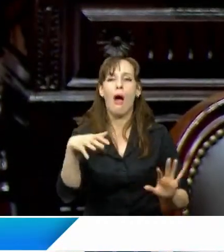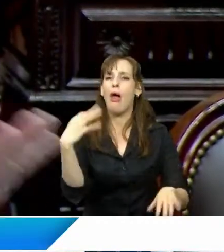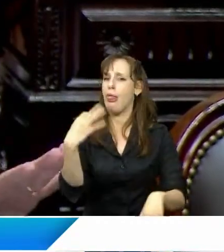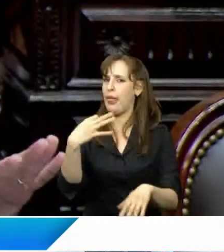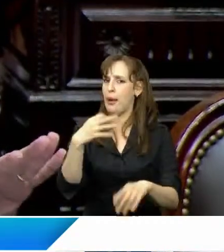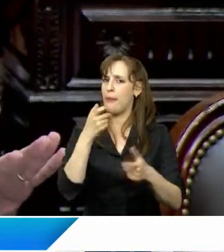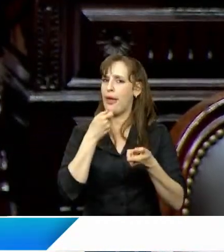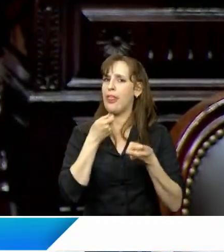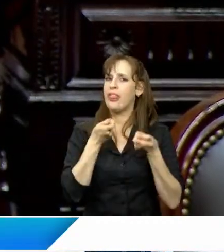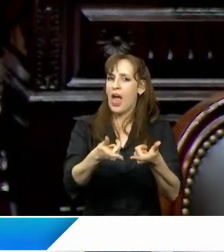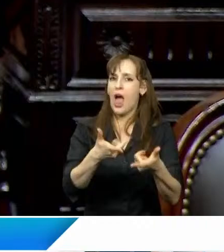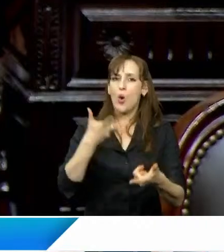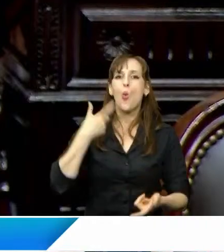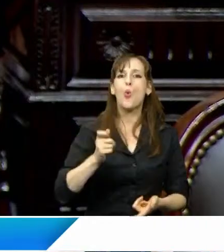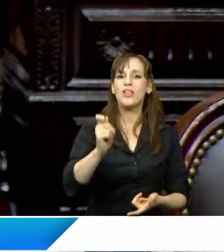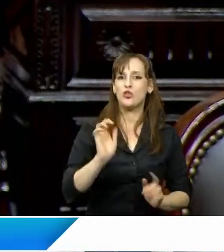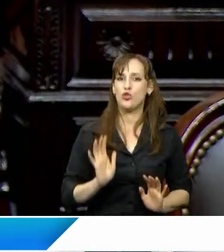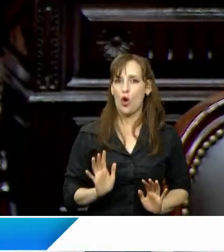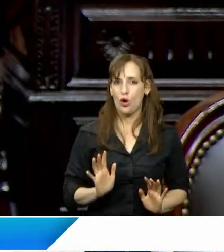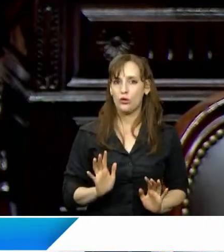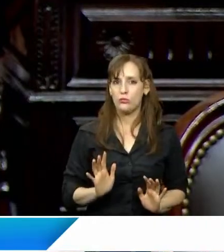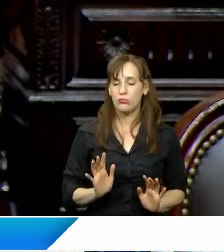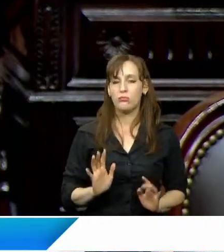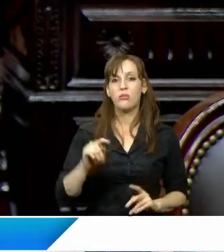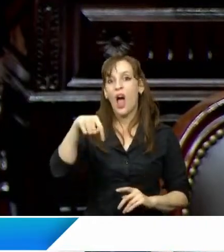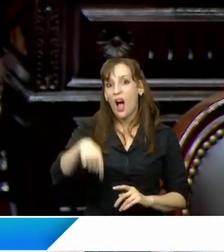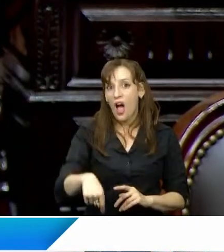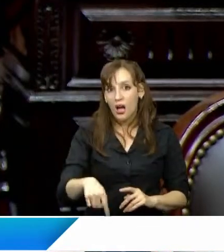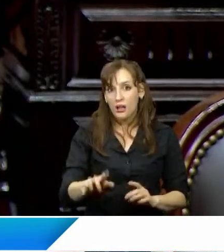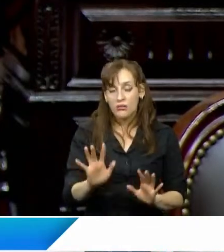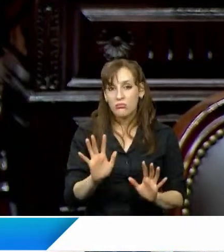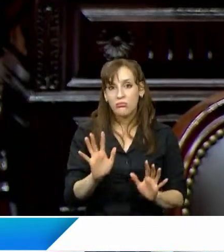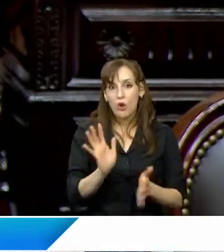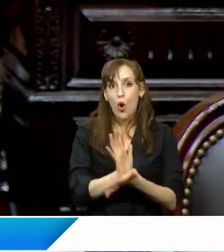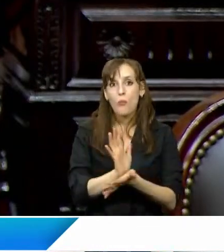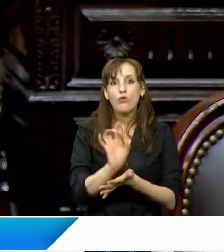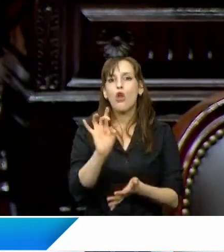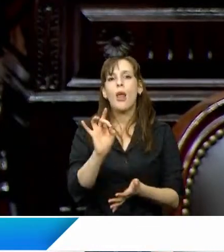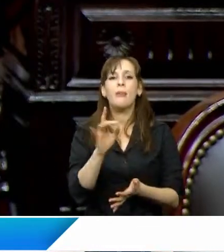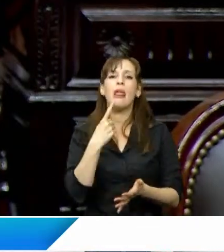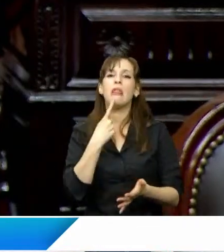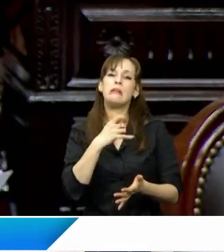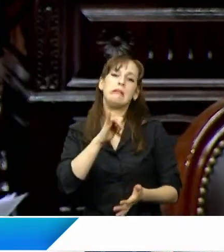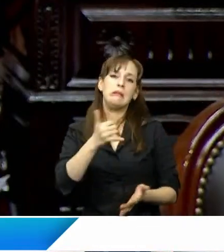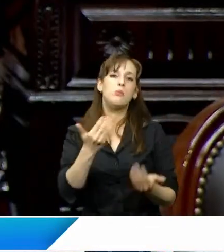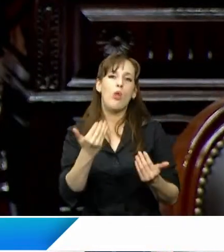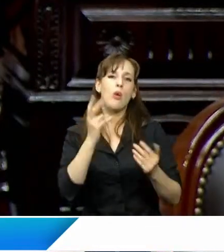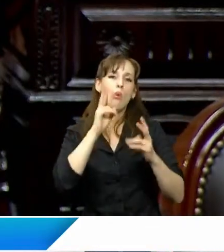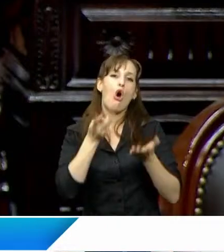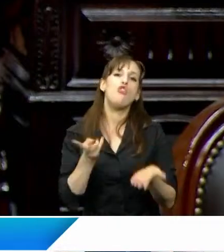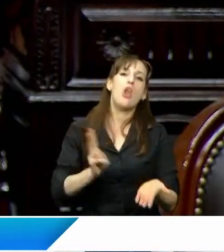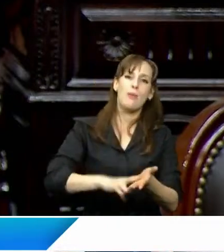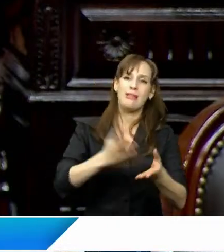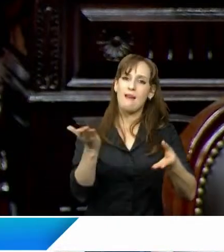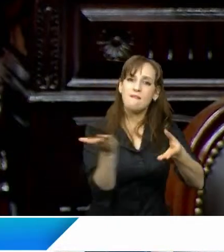le niegan toda esa posibilidad, solamente le dan un recurso de revisión, pero que no es suficiente.